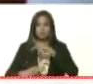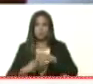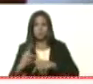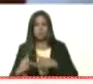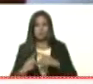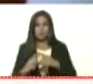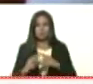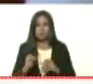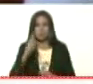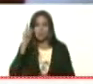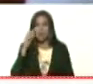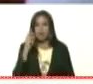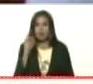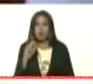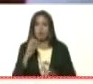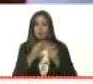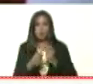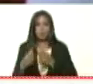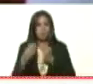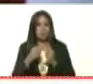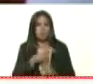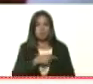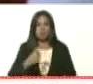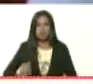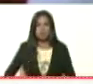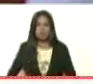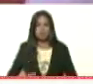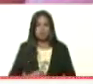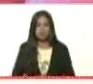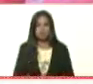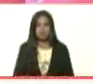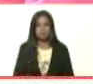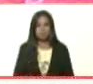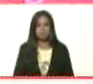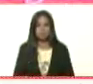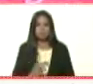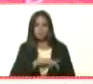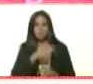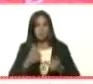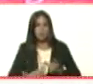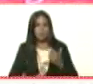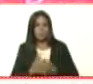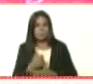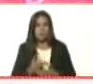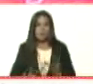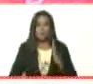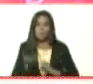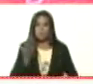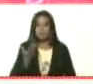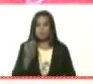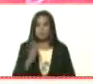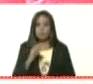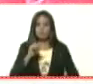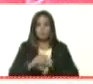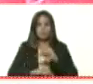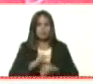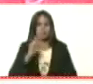del milagro económico china, que ha llevado a China a ser la potencia económica más importante del siglo XXI.